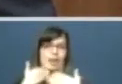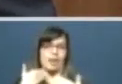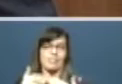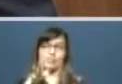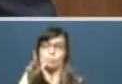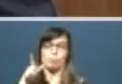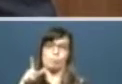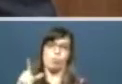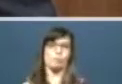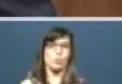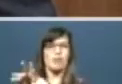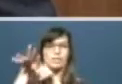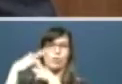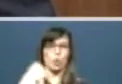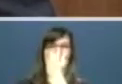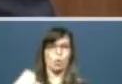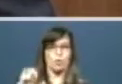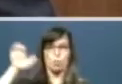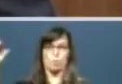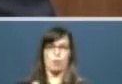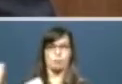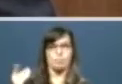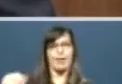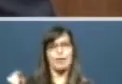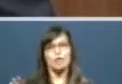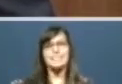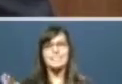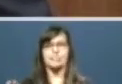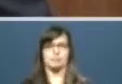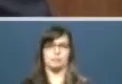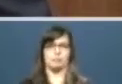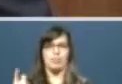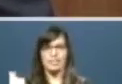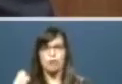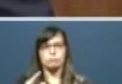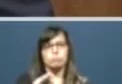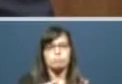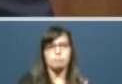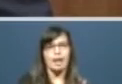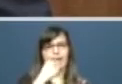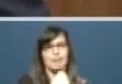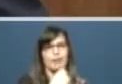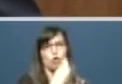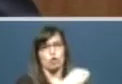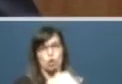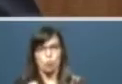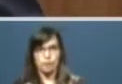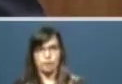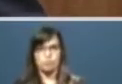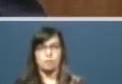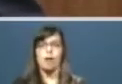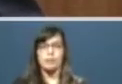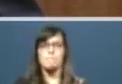que habilitó un fondo especial de seis mil millones de euros para empleo juvenil de los que una buena parte 1800 millones corresponderán